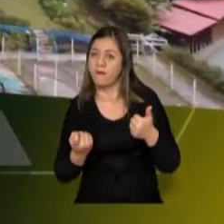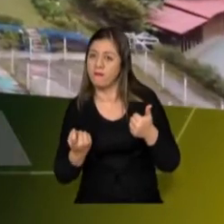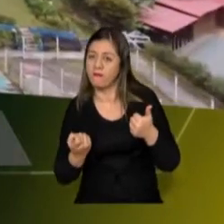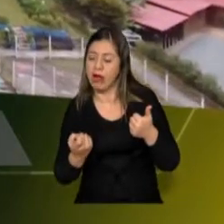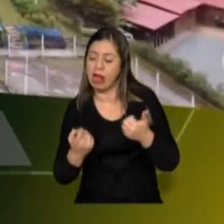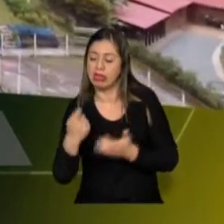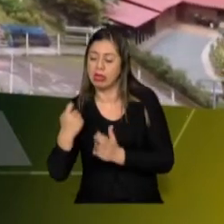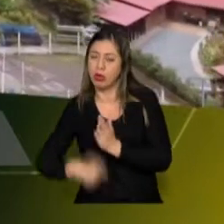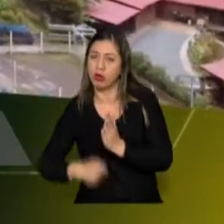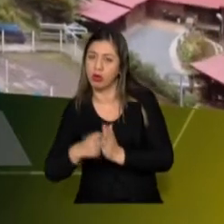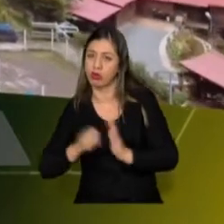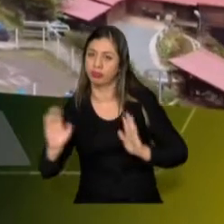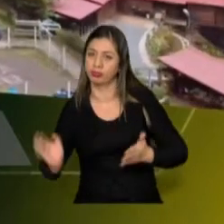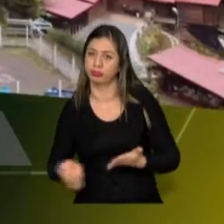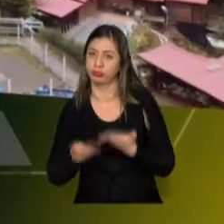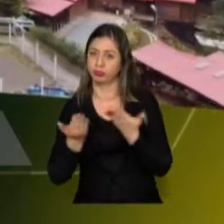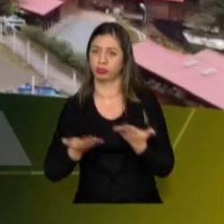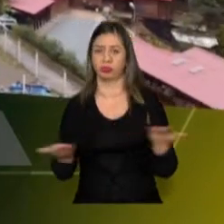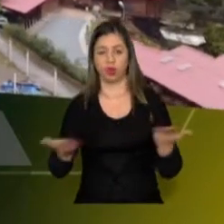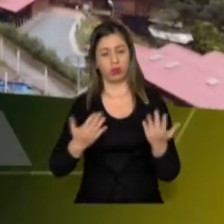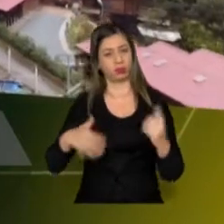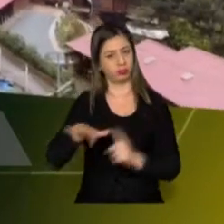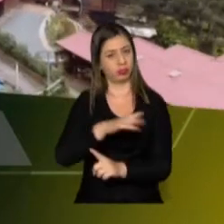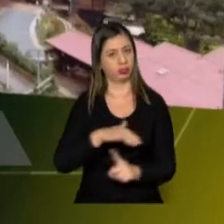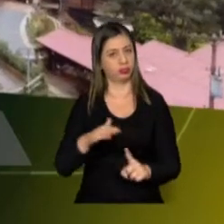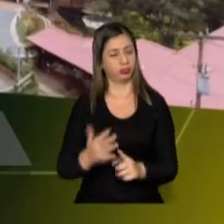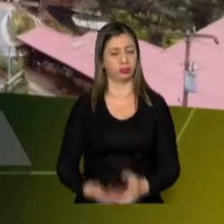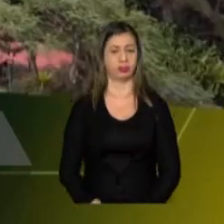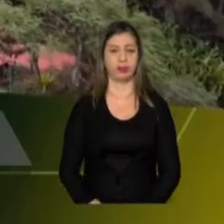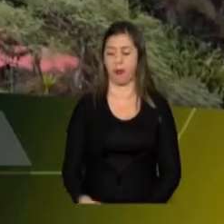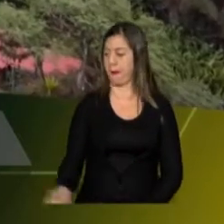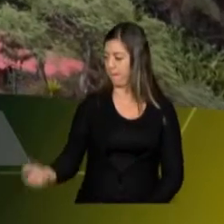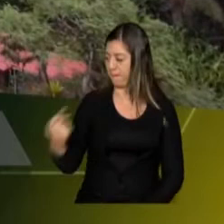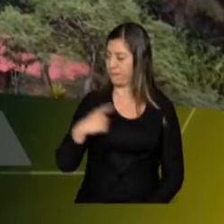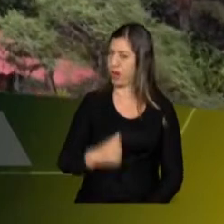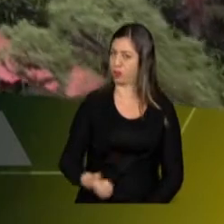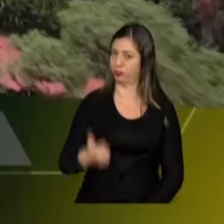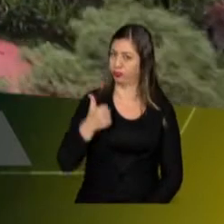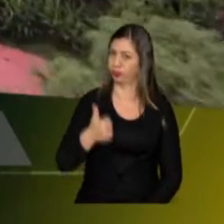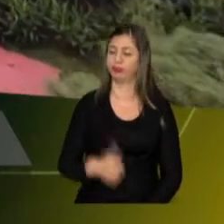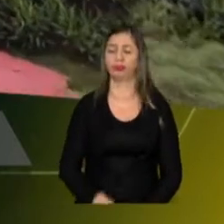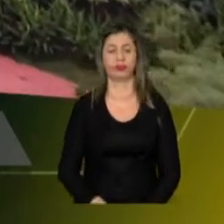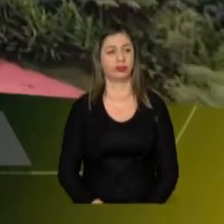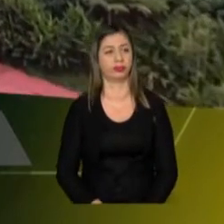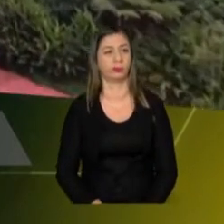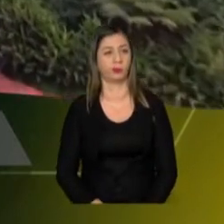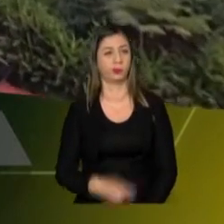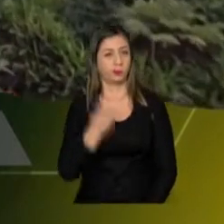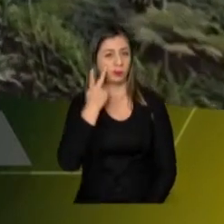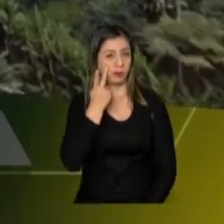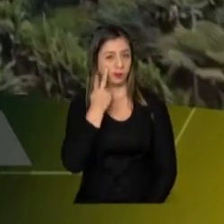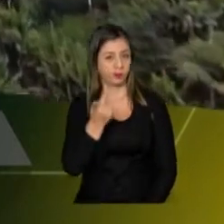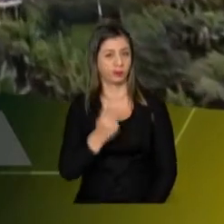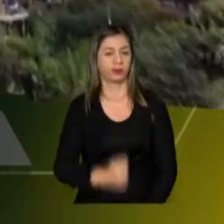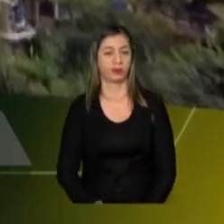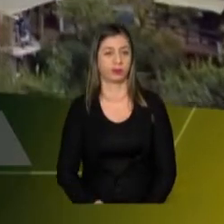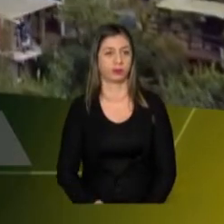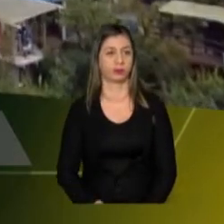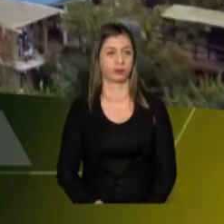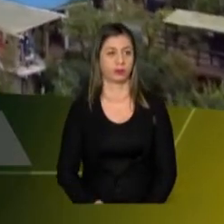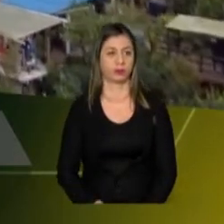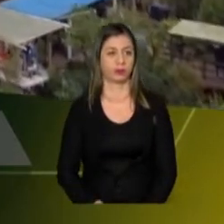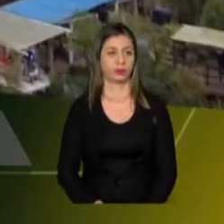hacer énfasis para mejorar en estos temas ambientales? Muy buena pregunta. Yo veo con uno de los